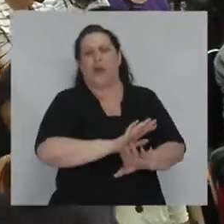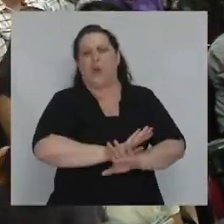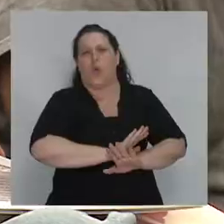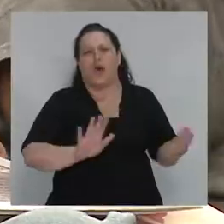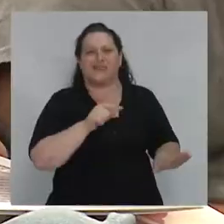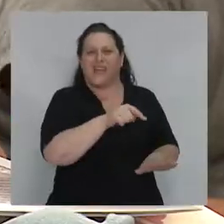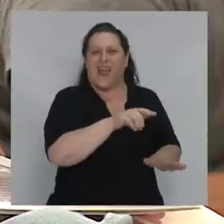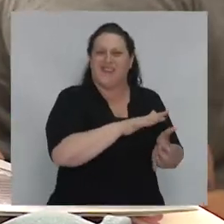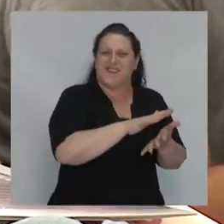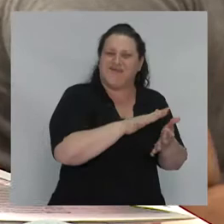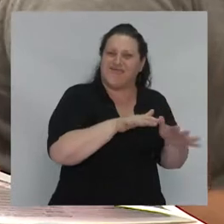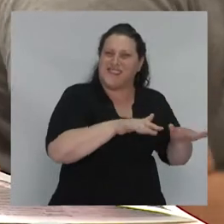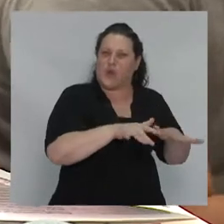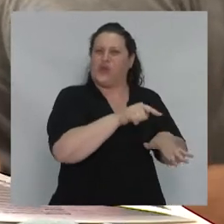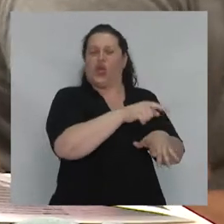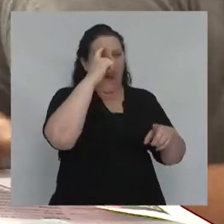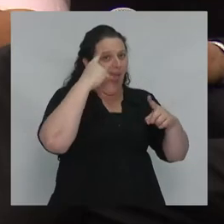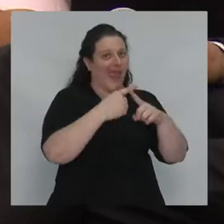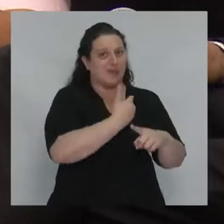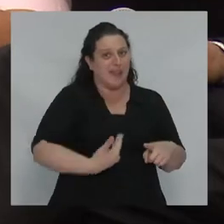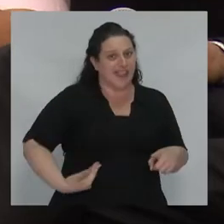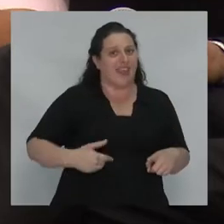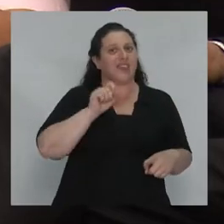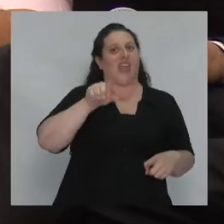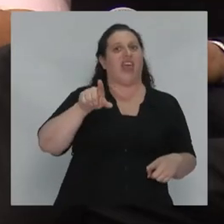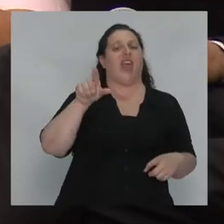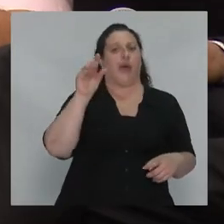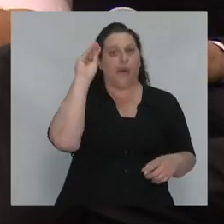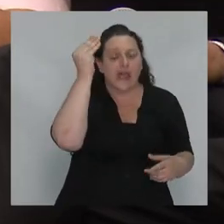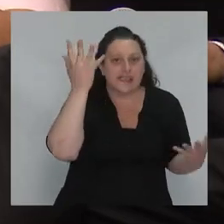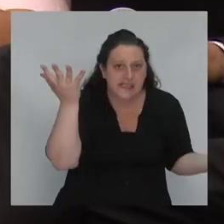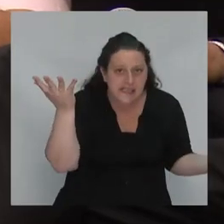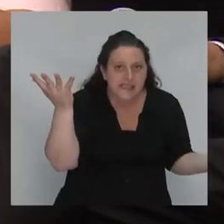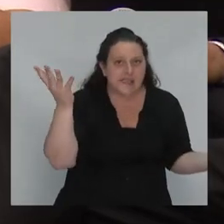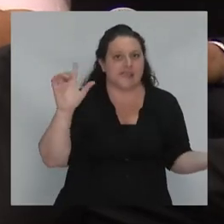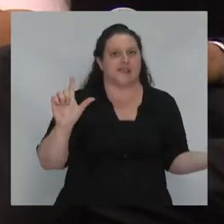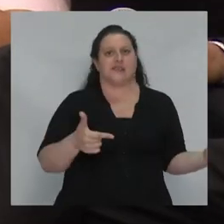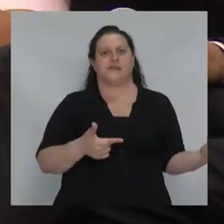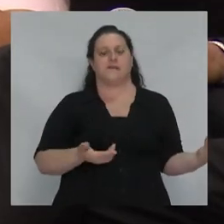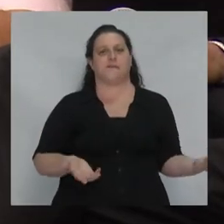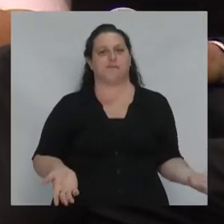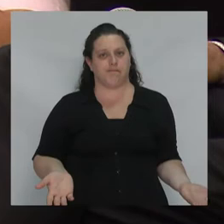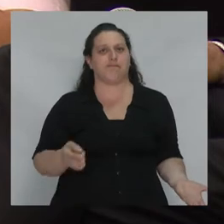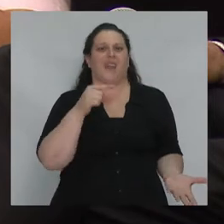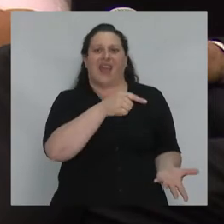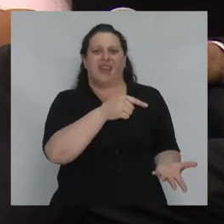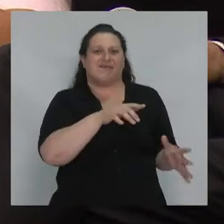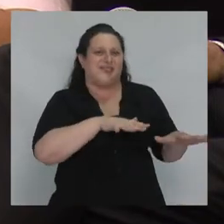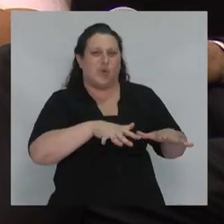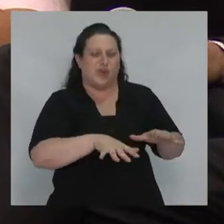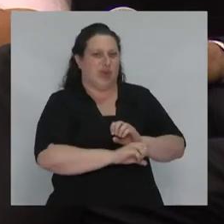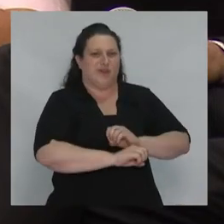carcelarias. Es un expresidente de Colombia, es un expresidente de Brasil. Está en unas